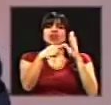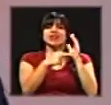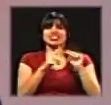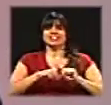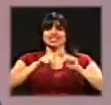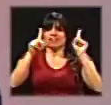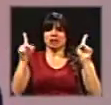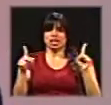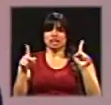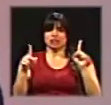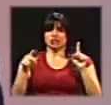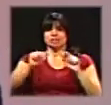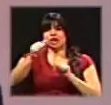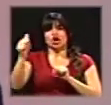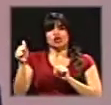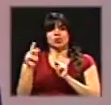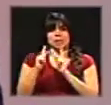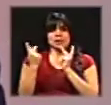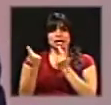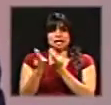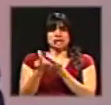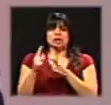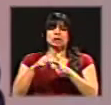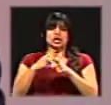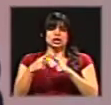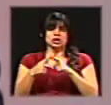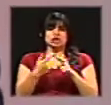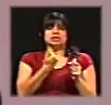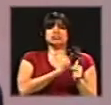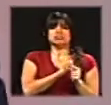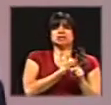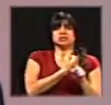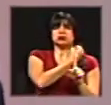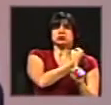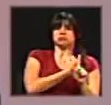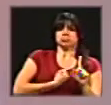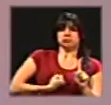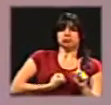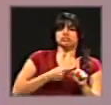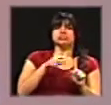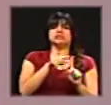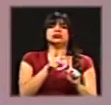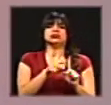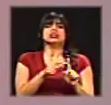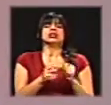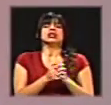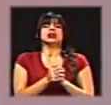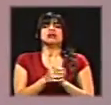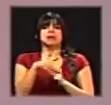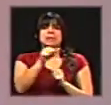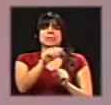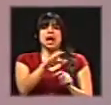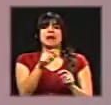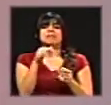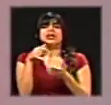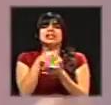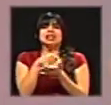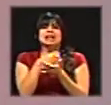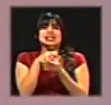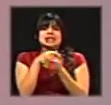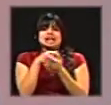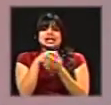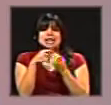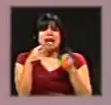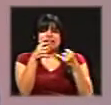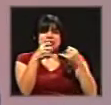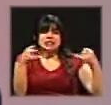las que están sometidos el resto de los partidos. Entonces hay una suerte de autoflagelación, ¿verdad?, que hace que en esa delicada dermis que tiene el